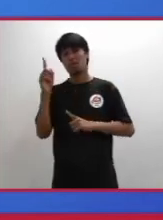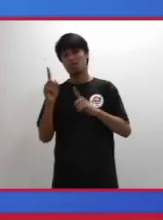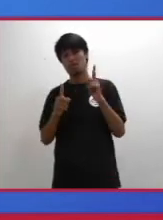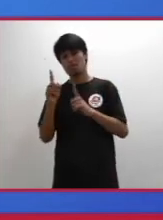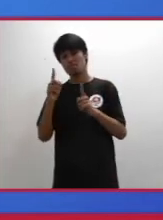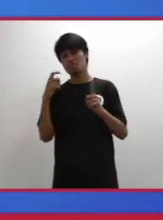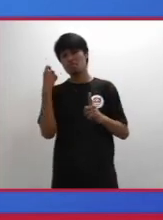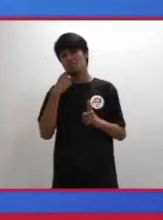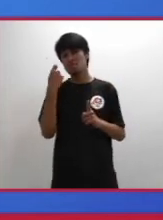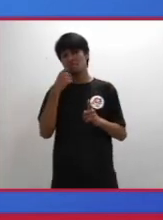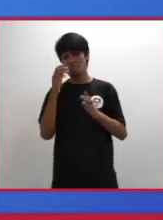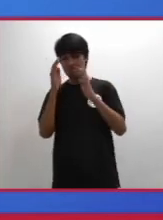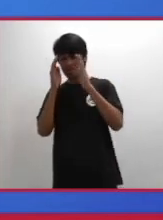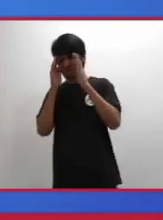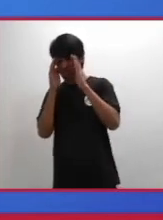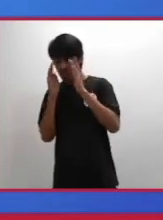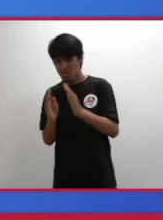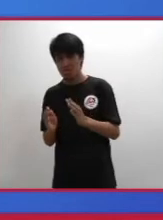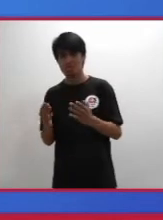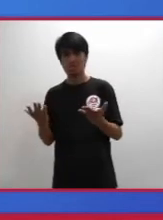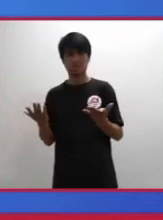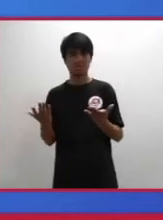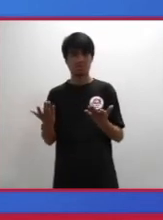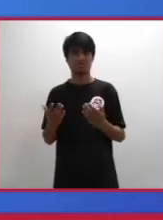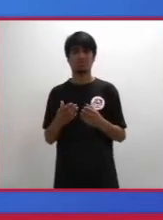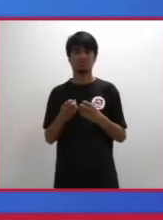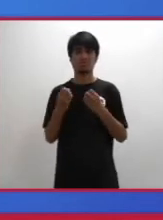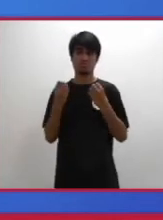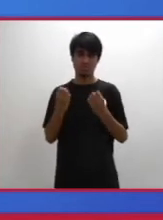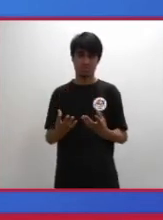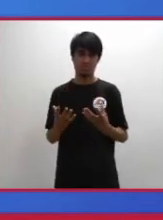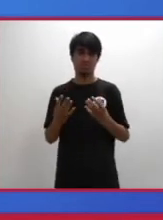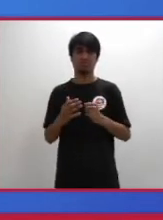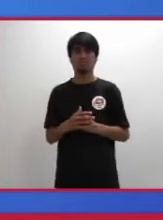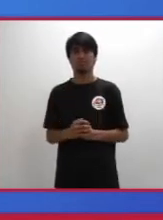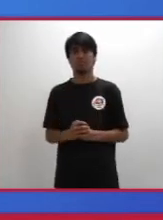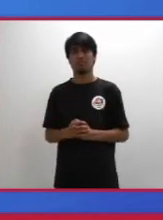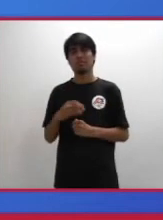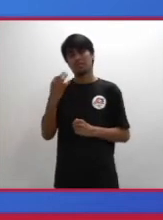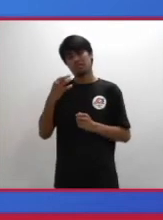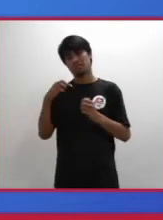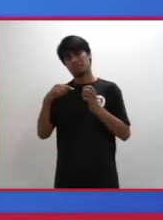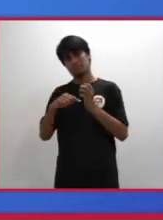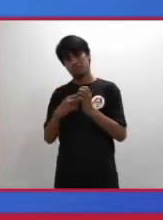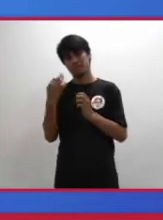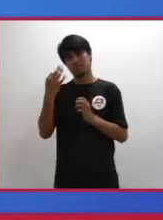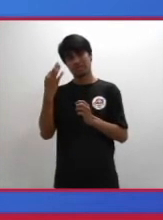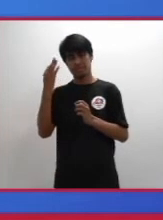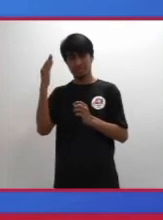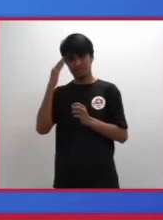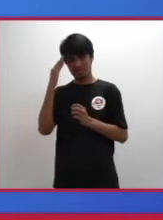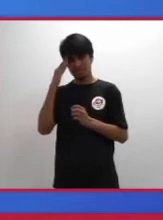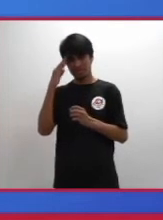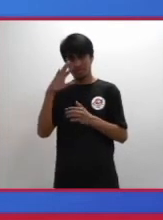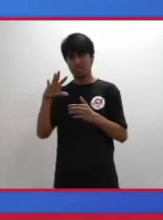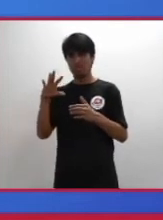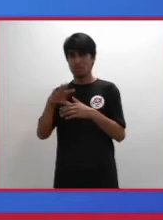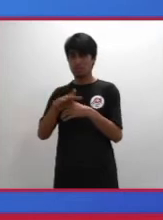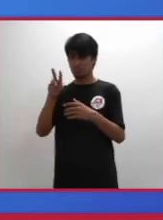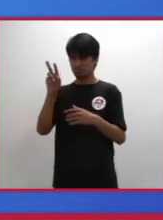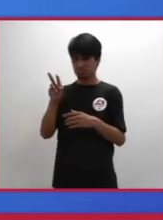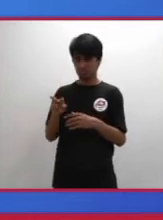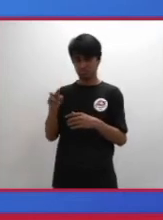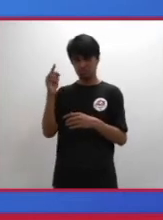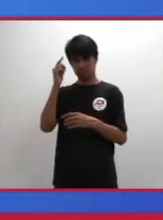está fallando, por eso no se cumple. Entonces, esos son puntos que nosotros debemos evaluar en el momento de